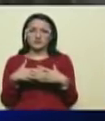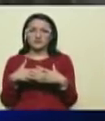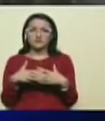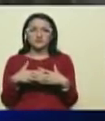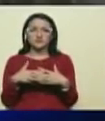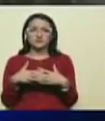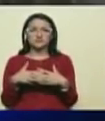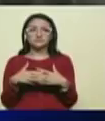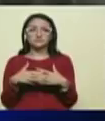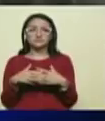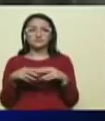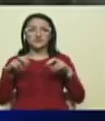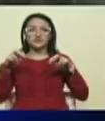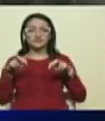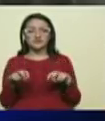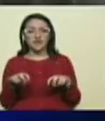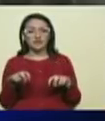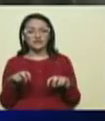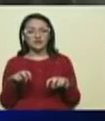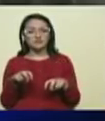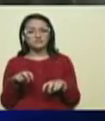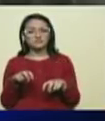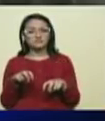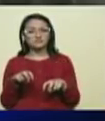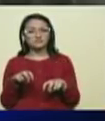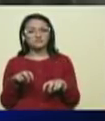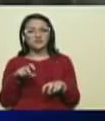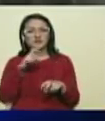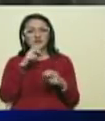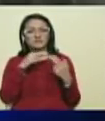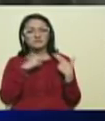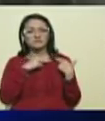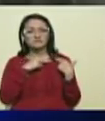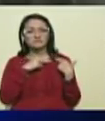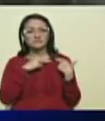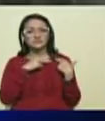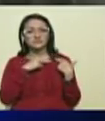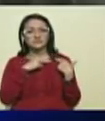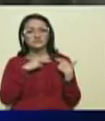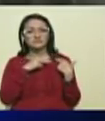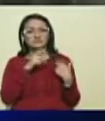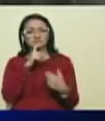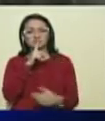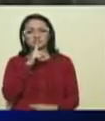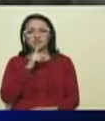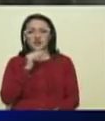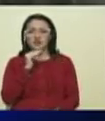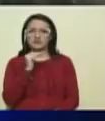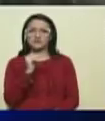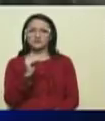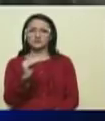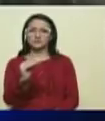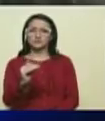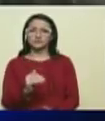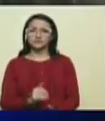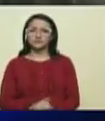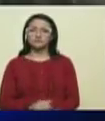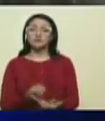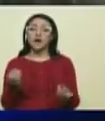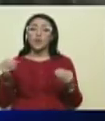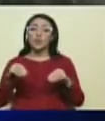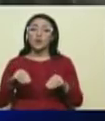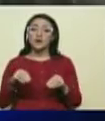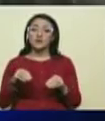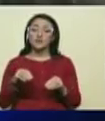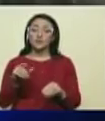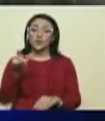Sobre todos, se sienta sin fijarse. ¿Quién correspondió a la precedencia y sucede un silencio extravagante? Dicta el acuerdo el